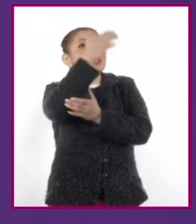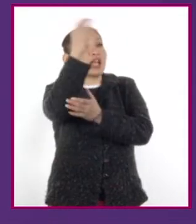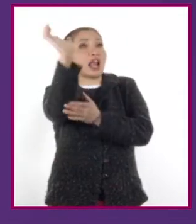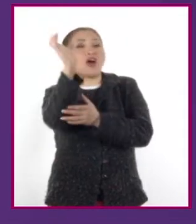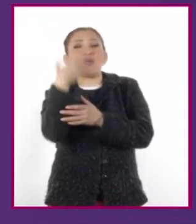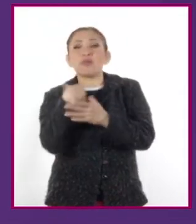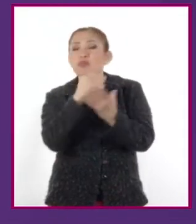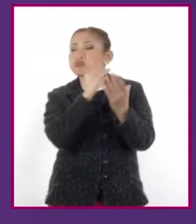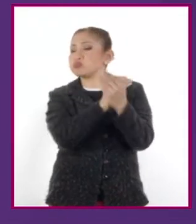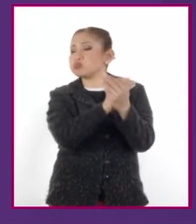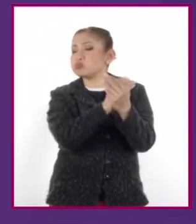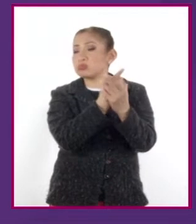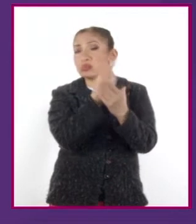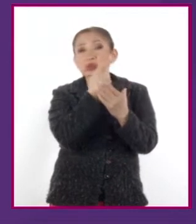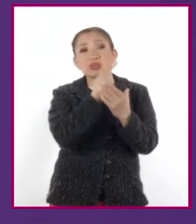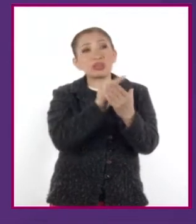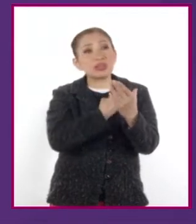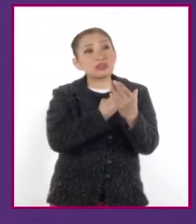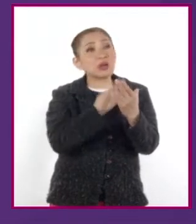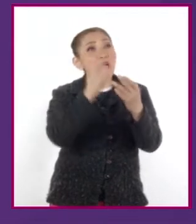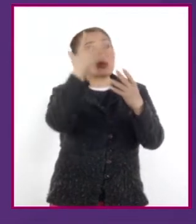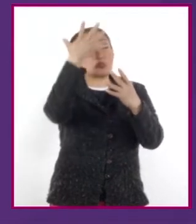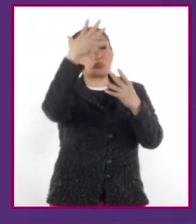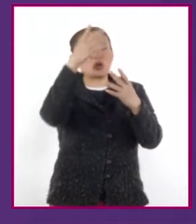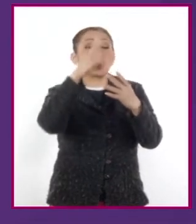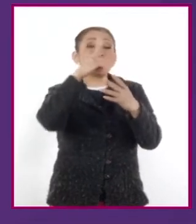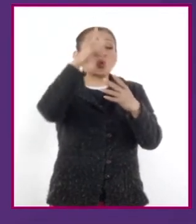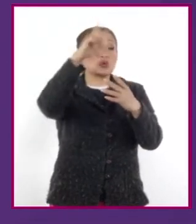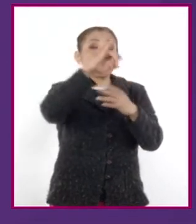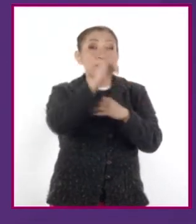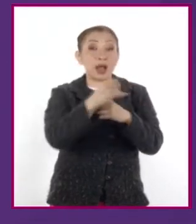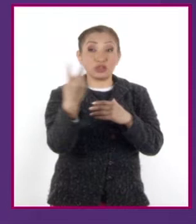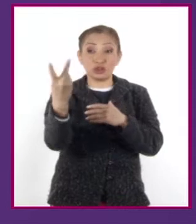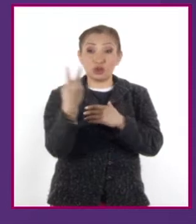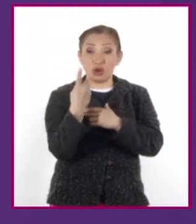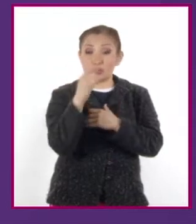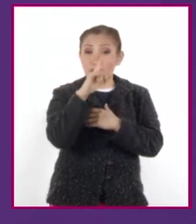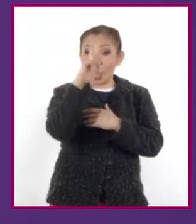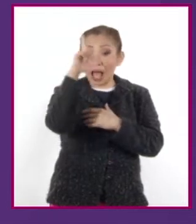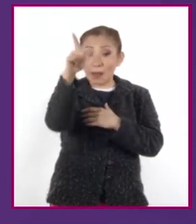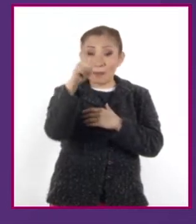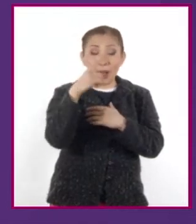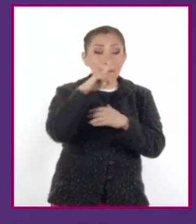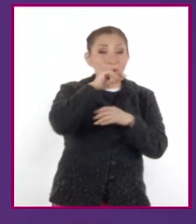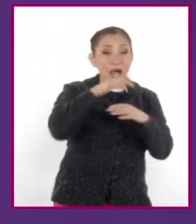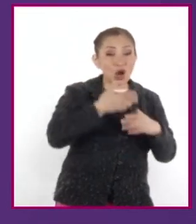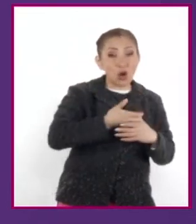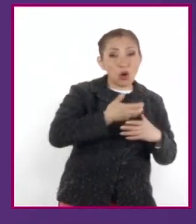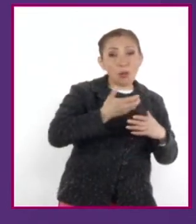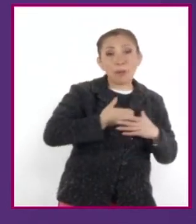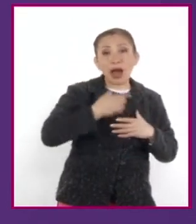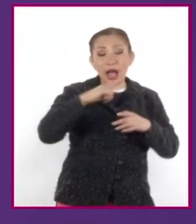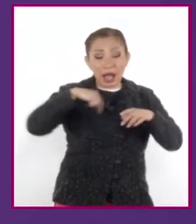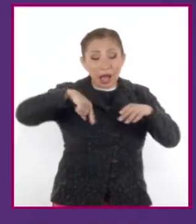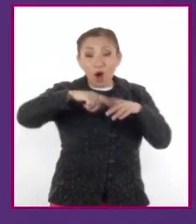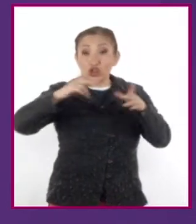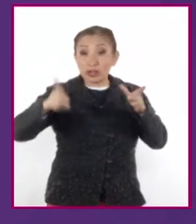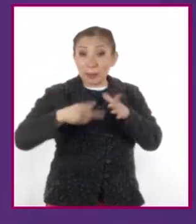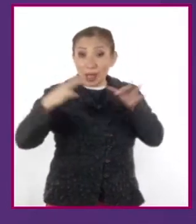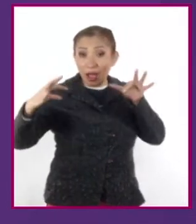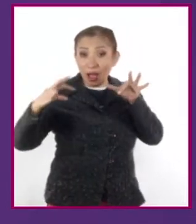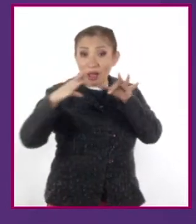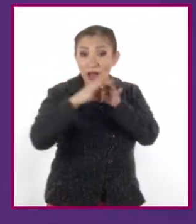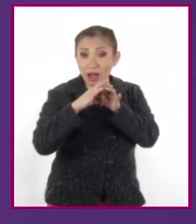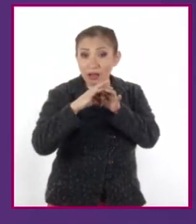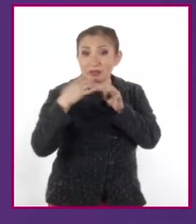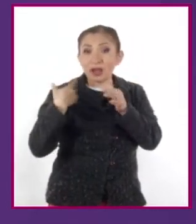día que así nos niega su tibia luz. Nuestras dos almas, paloma y nido, calor y arrullo no vuelven más a la